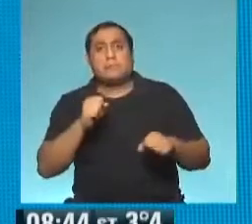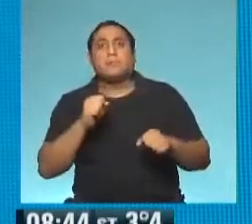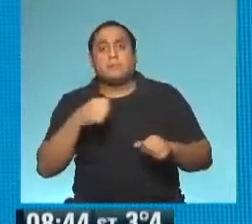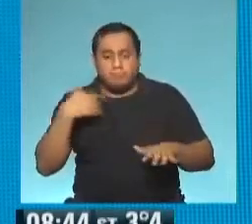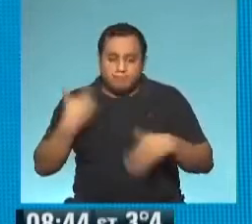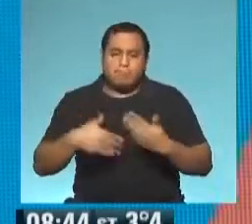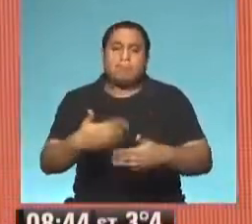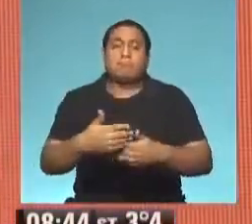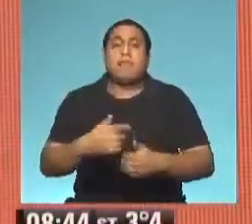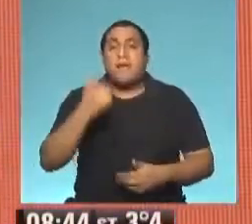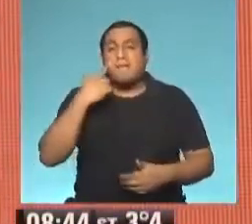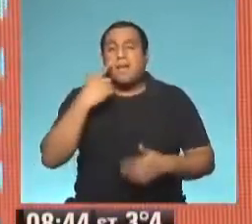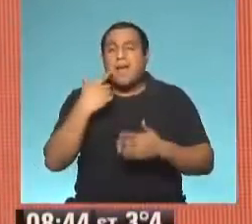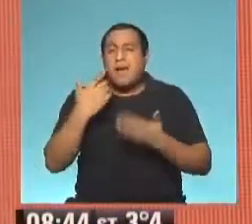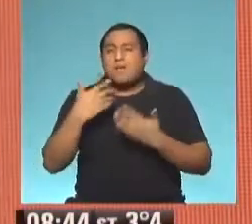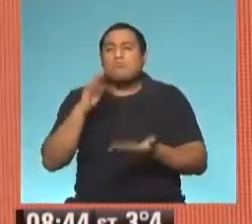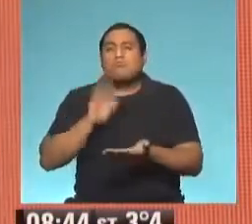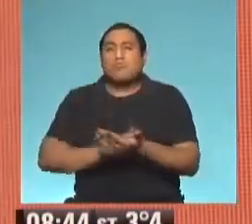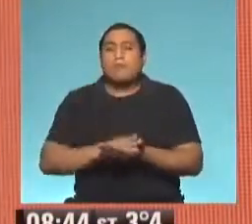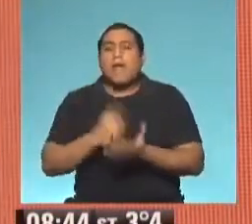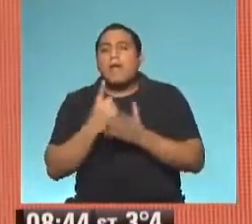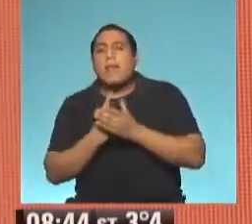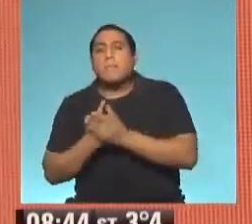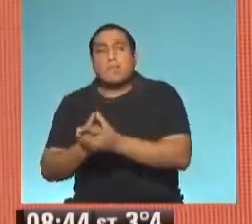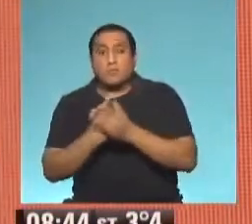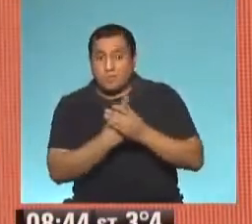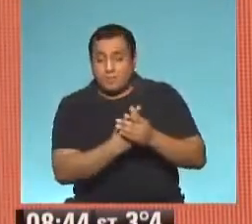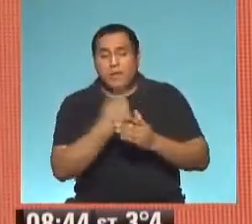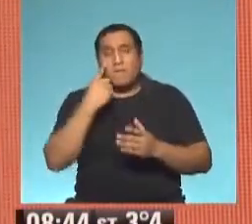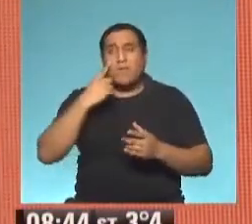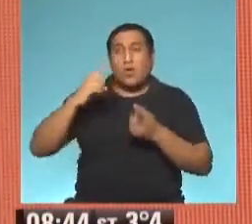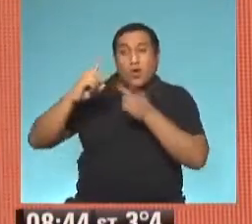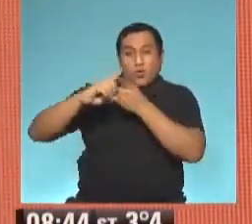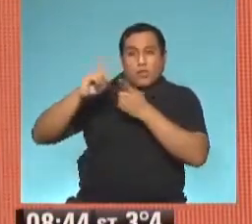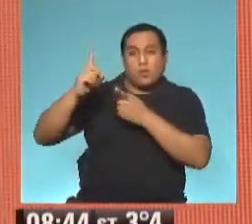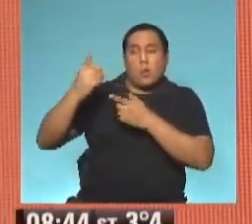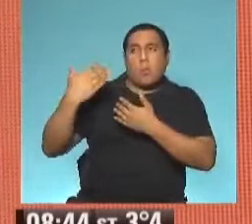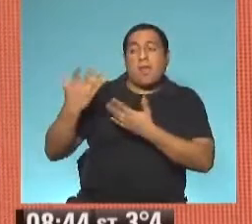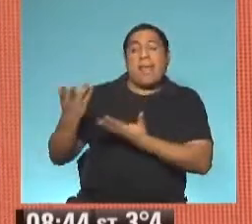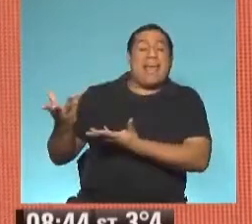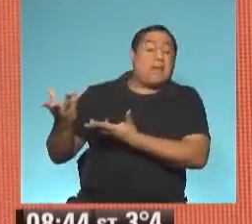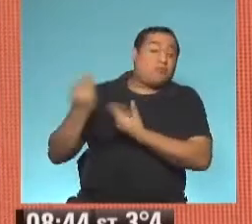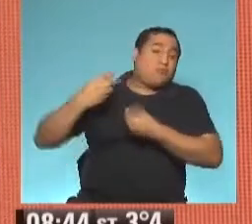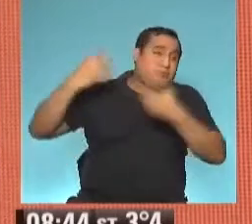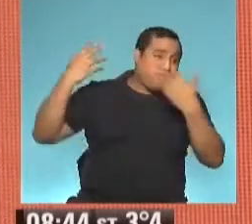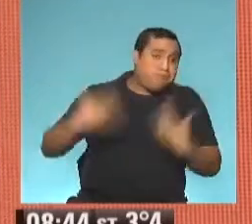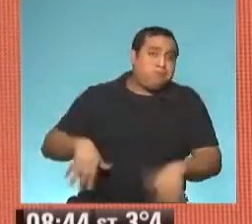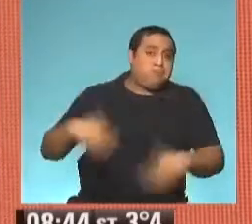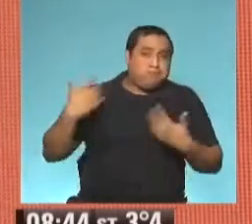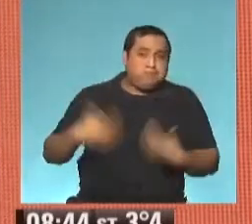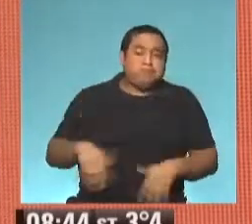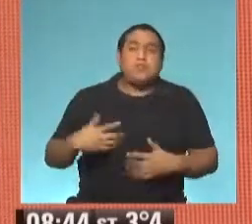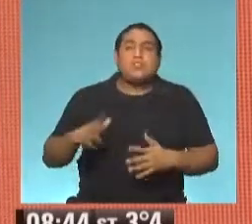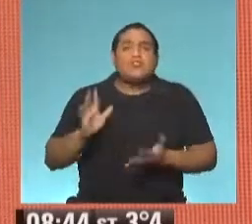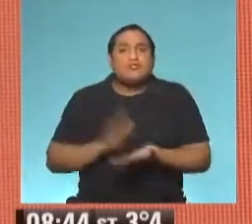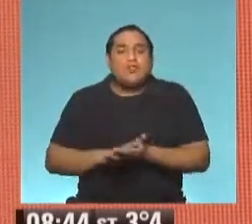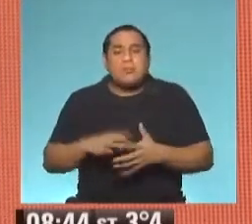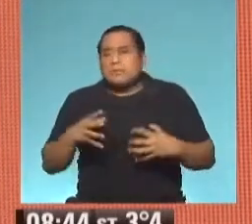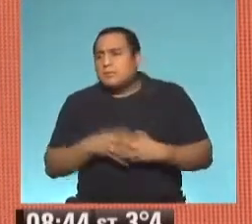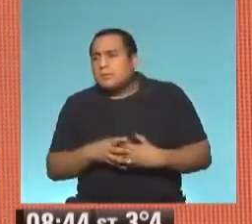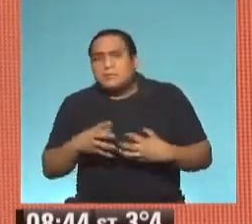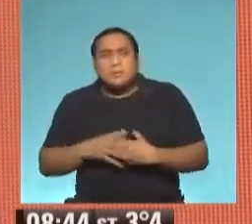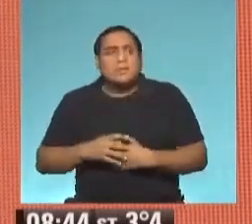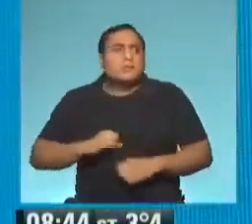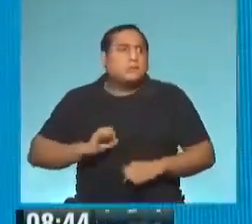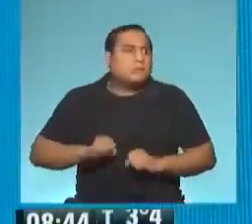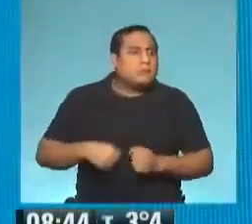Vamos a hablar de algo que nos sucede, que tiene que ver con el aislamiento, y estamos en contacto con alguien que nos va a poder ayudar y mucho respecto a la ansiedad, a